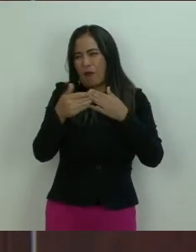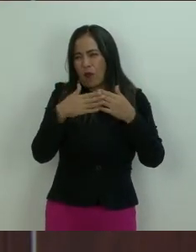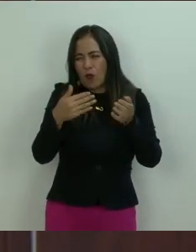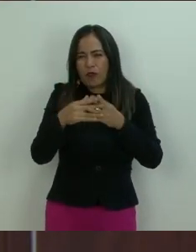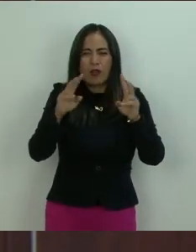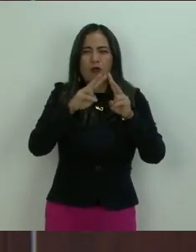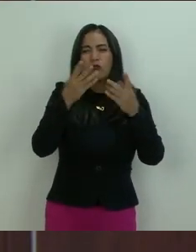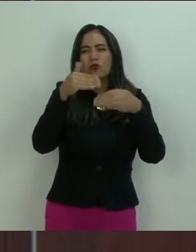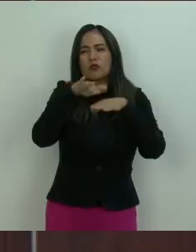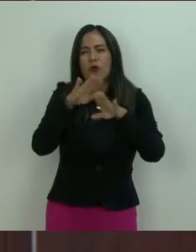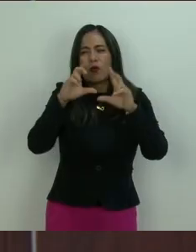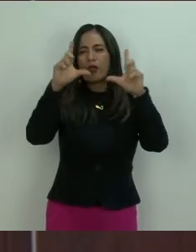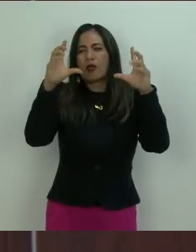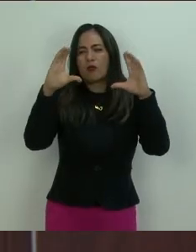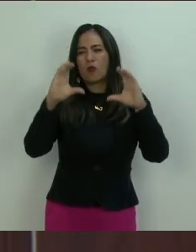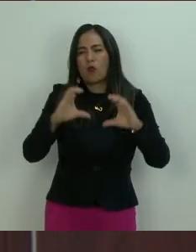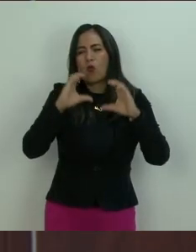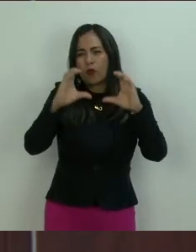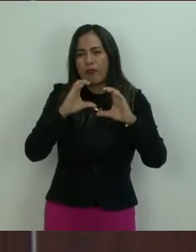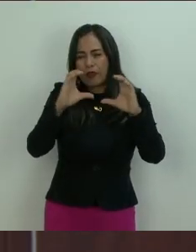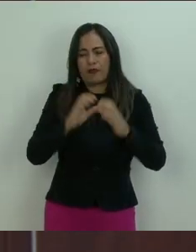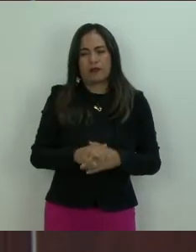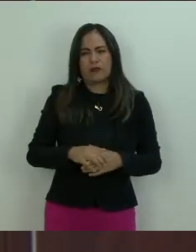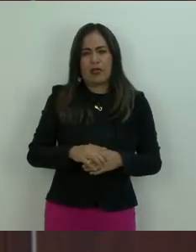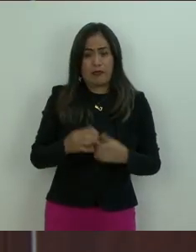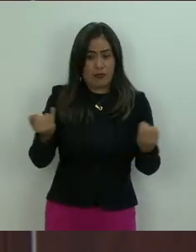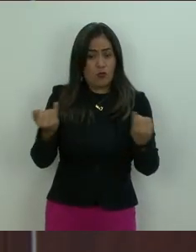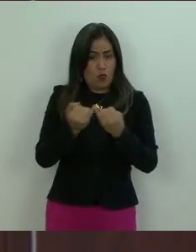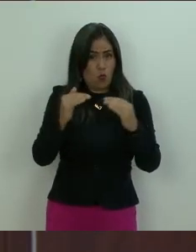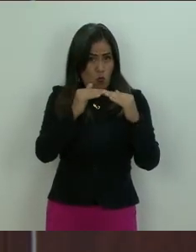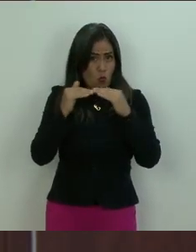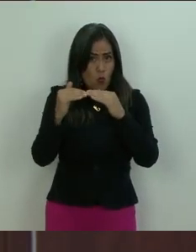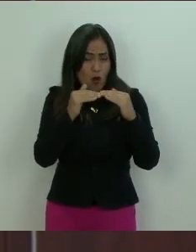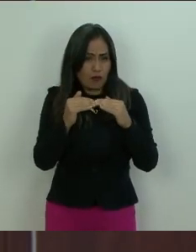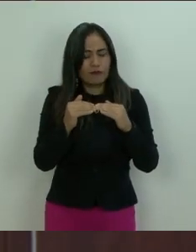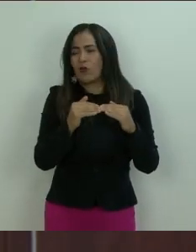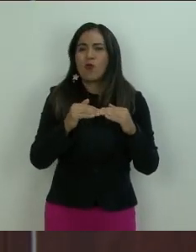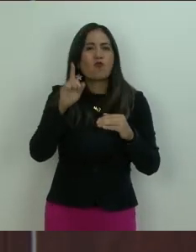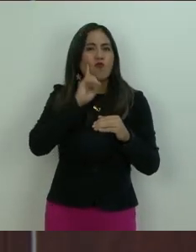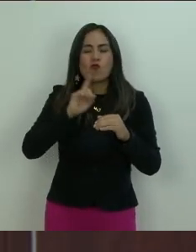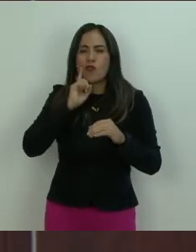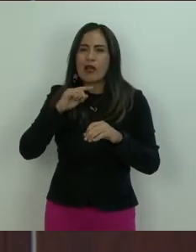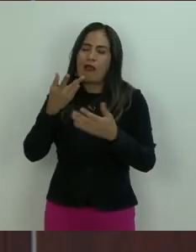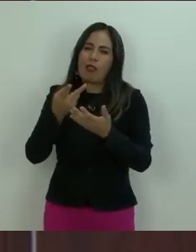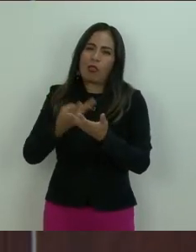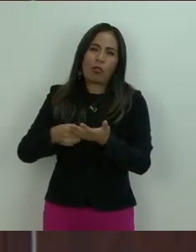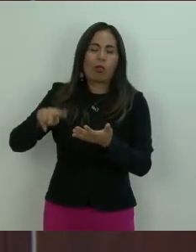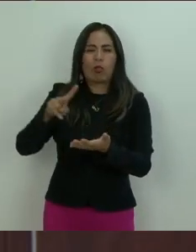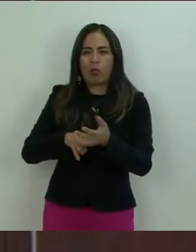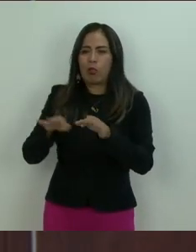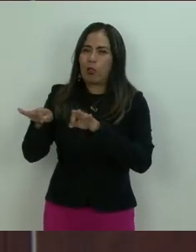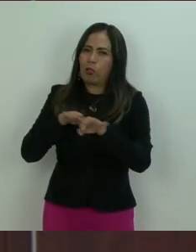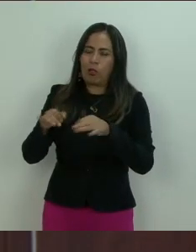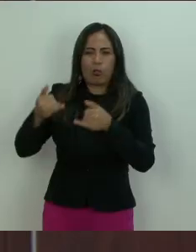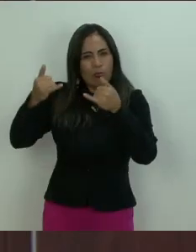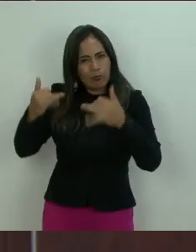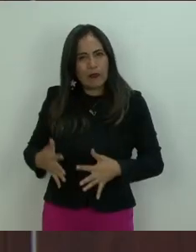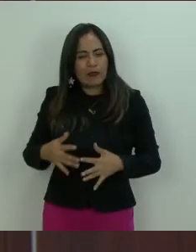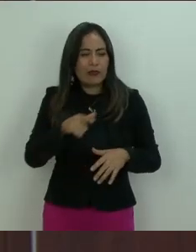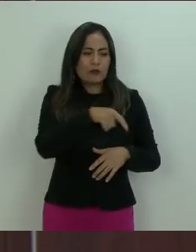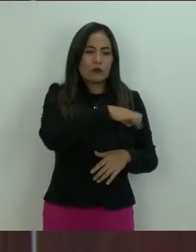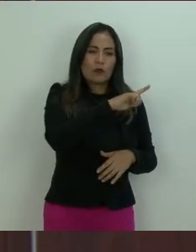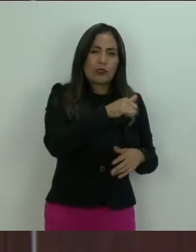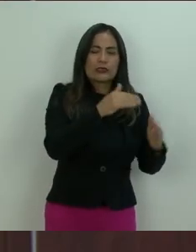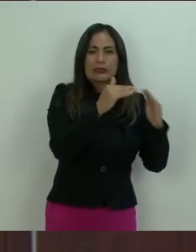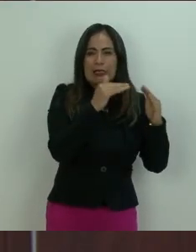tú pensar que hay condiciones de igualdad cuando seguimos con las dobles jornadas de trabajo y con todo el peso respecto de